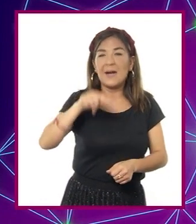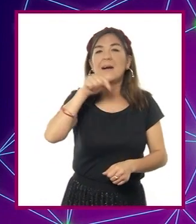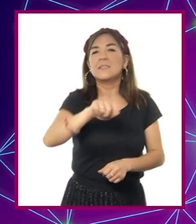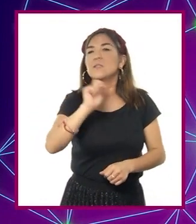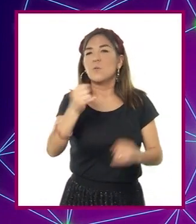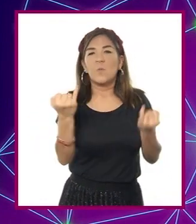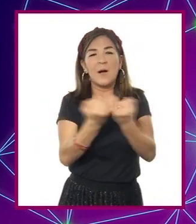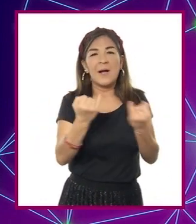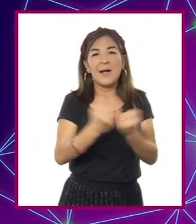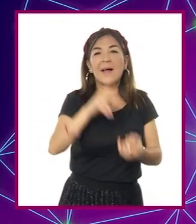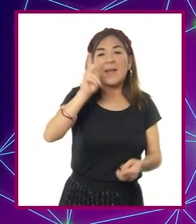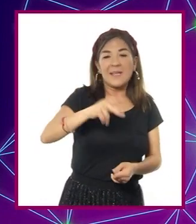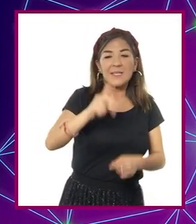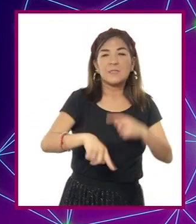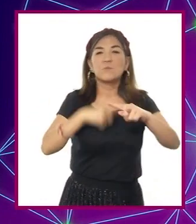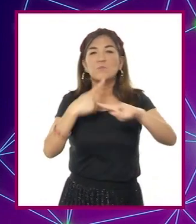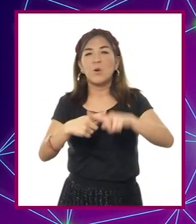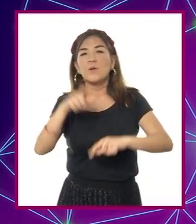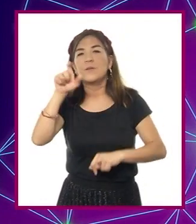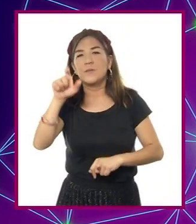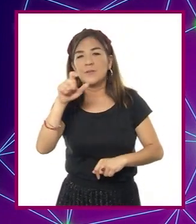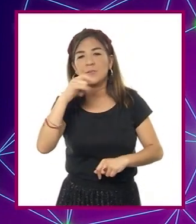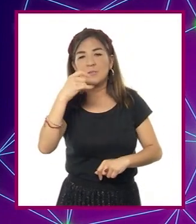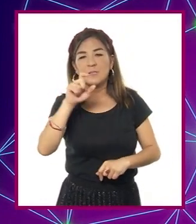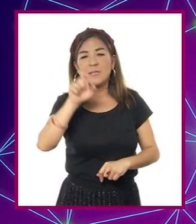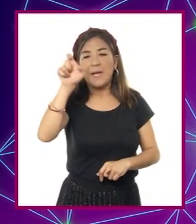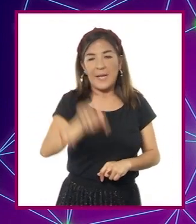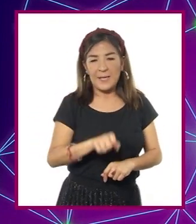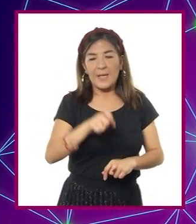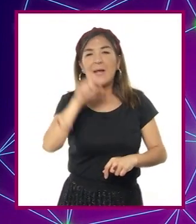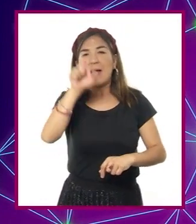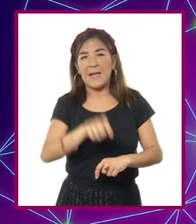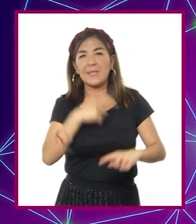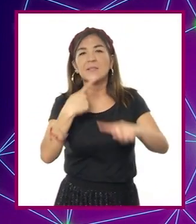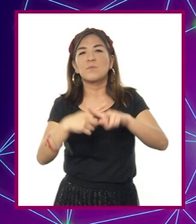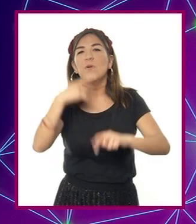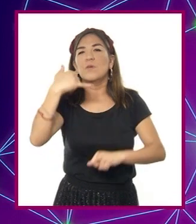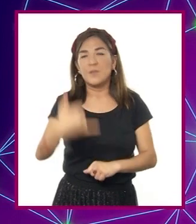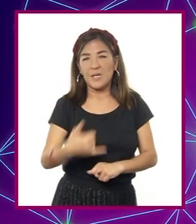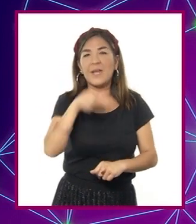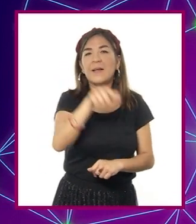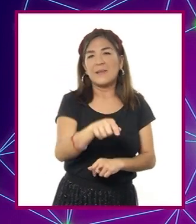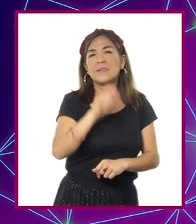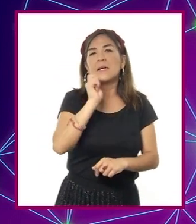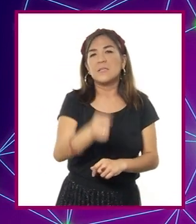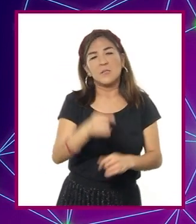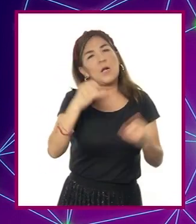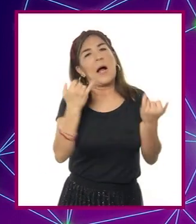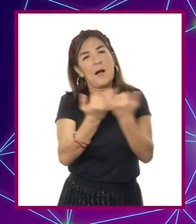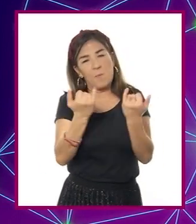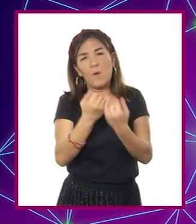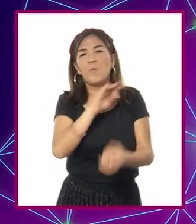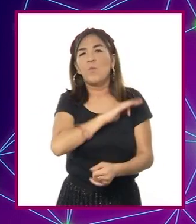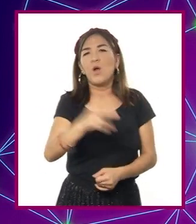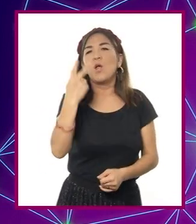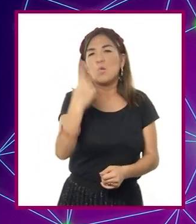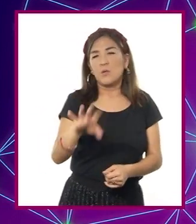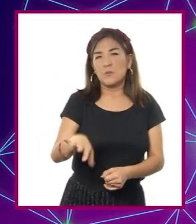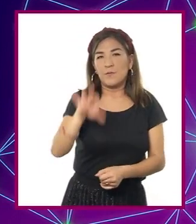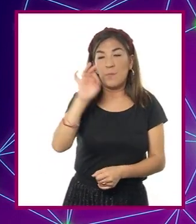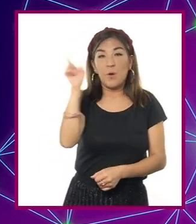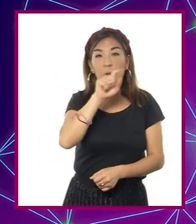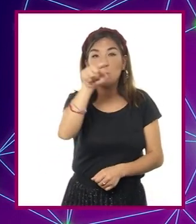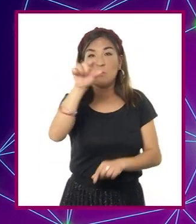a X por Y. De la fórmula anterior, se pueden obtener otras dos. Al